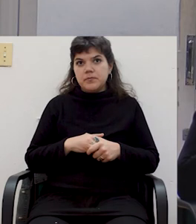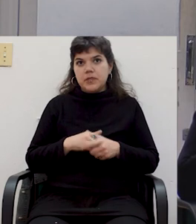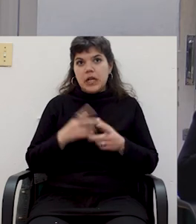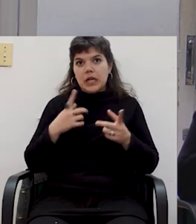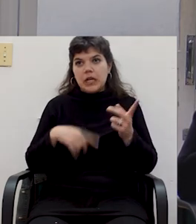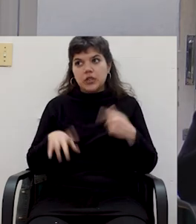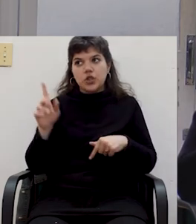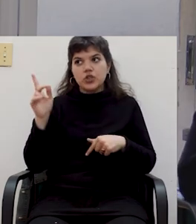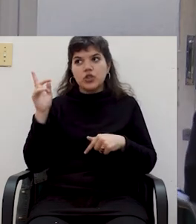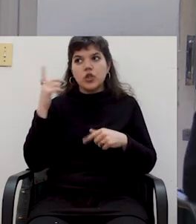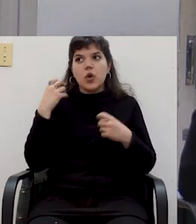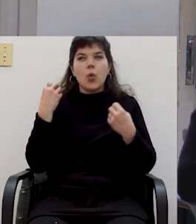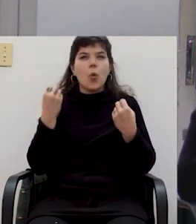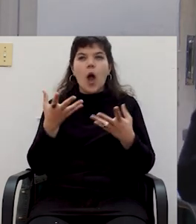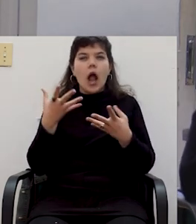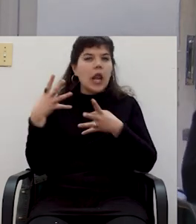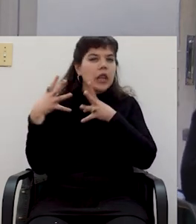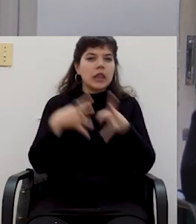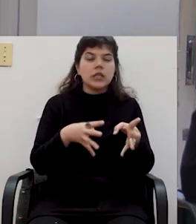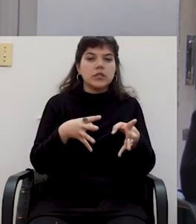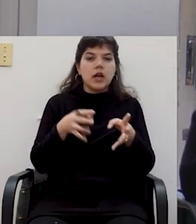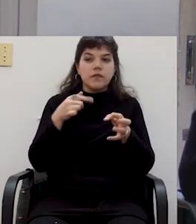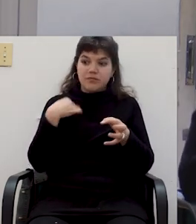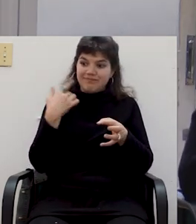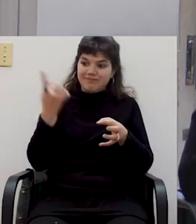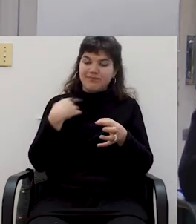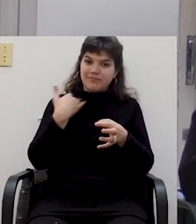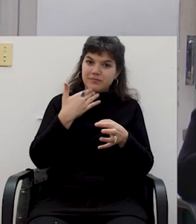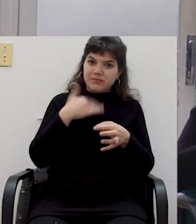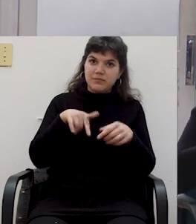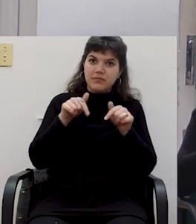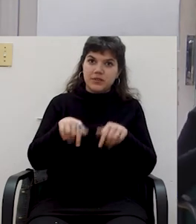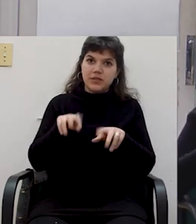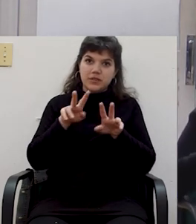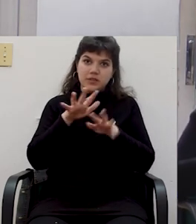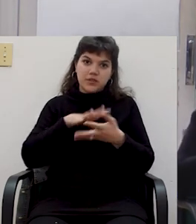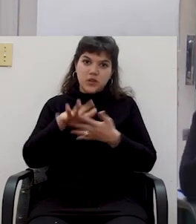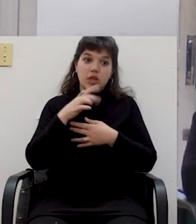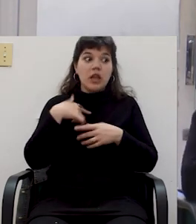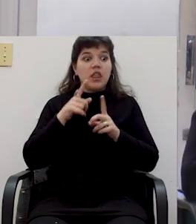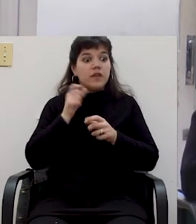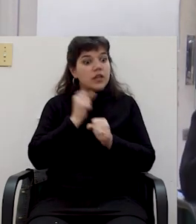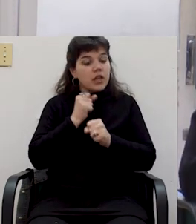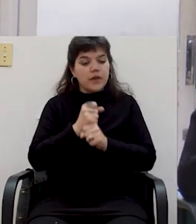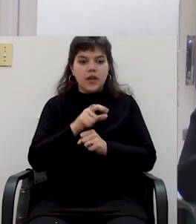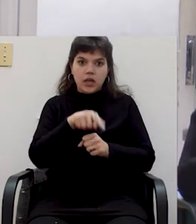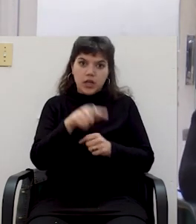entonces, también, ¿cuáles son los desafíos que entendemos? Bueno, trabajar en esto, generando